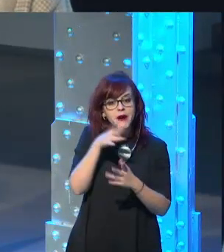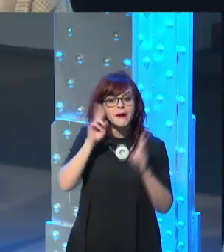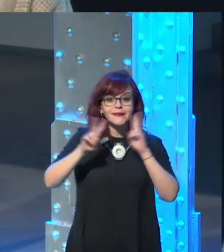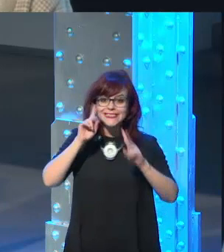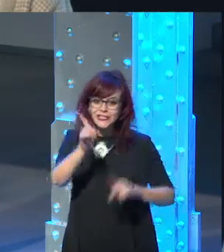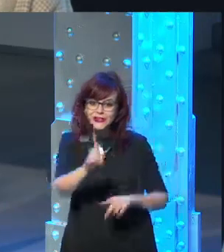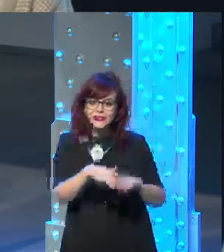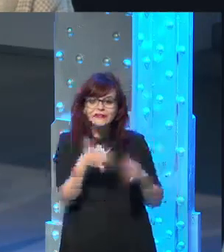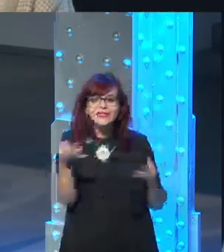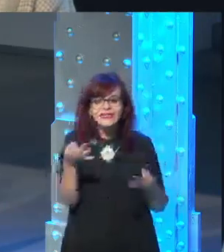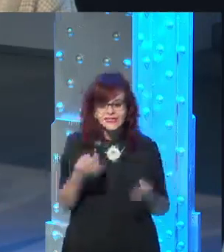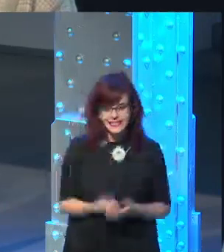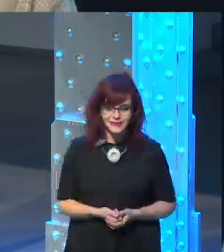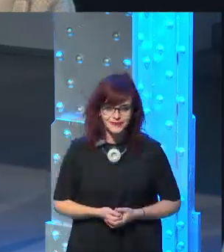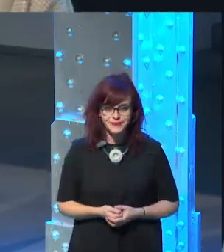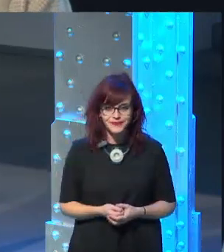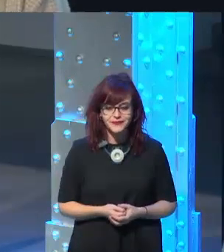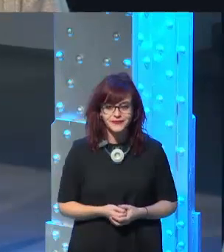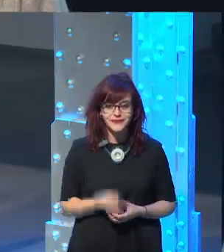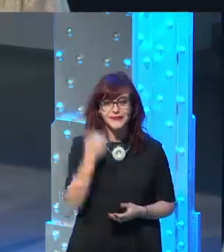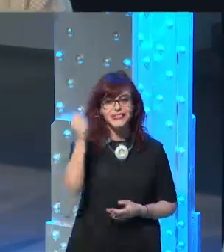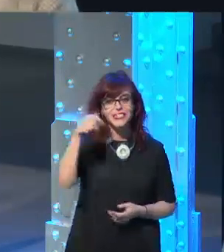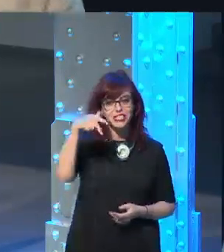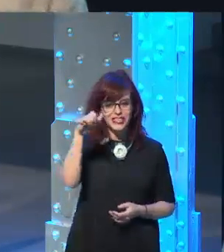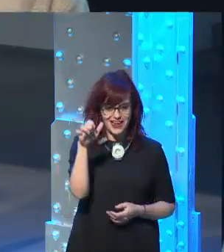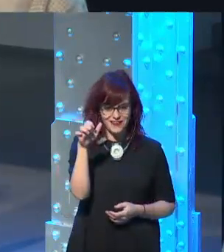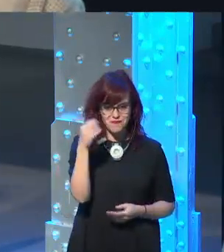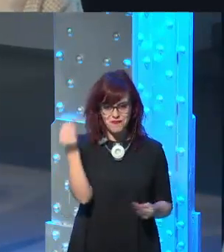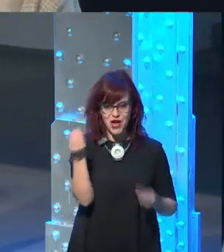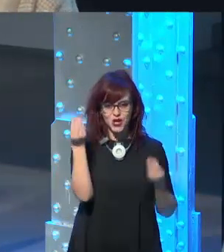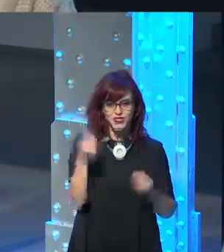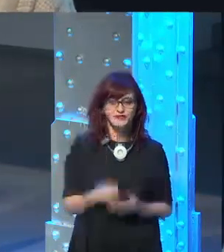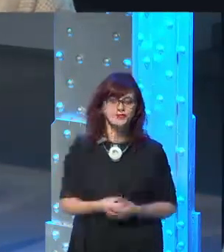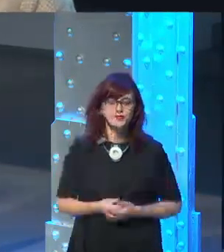visto? En este caso yo creo que mejor Jane.